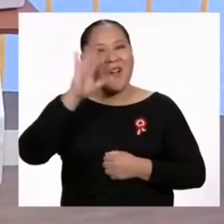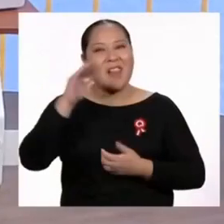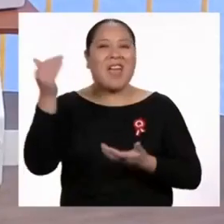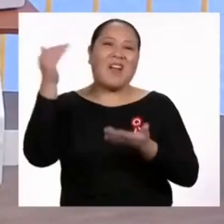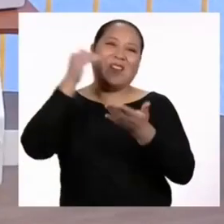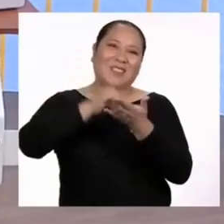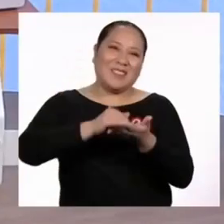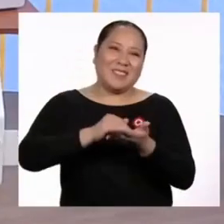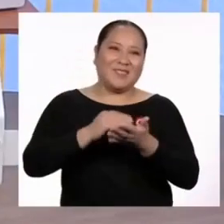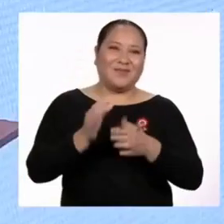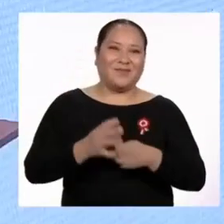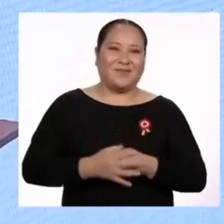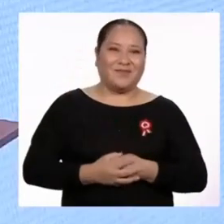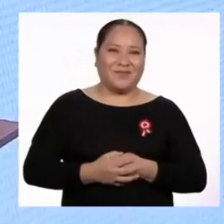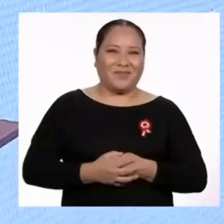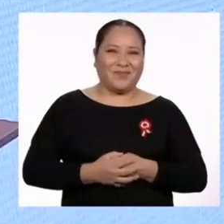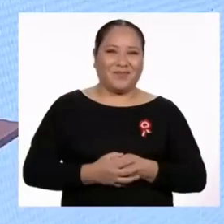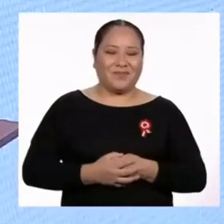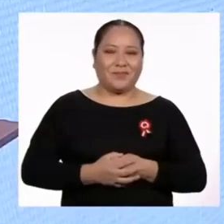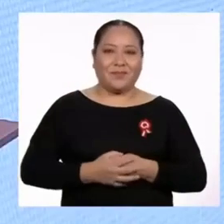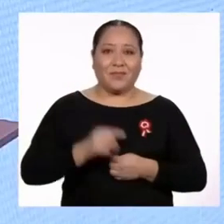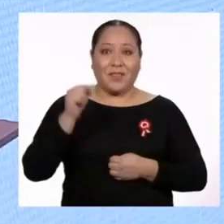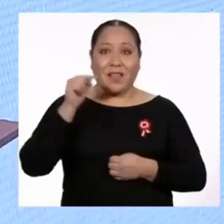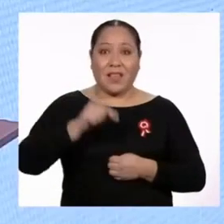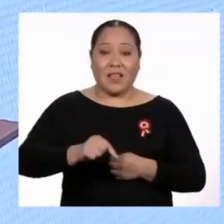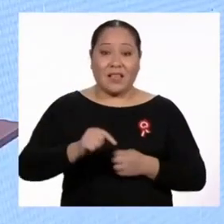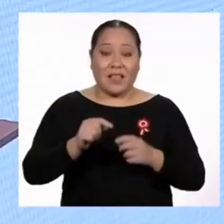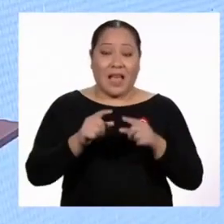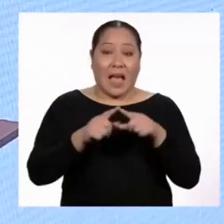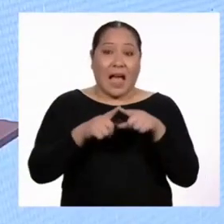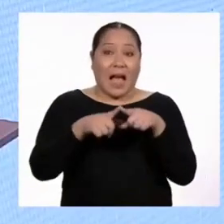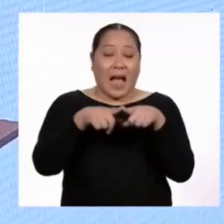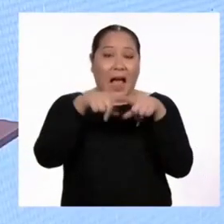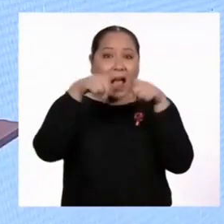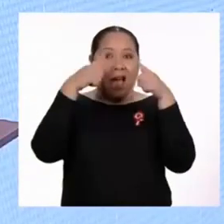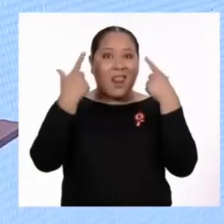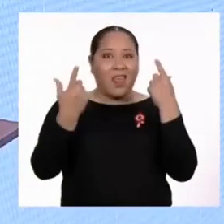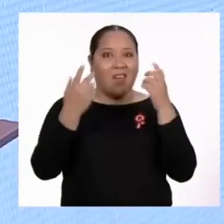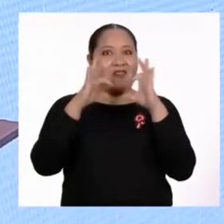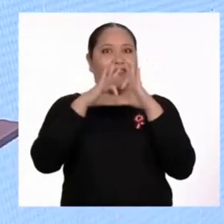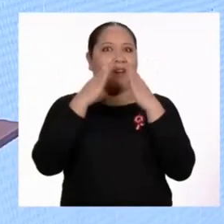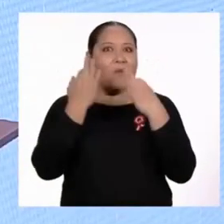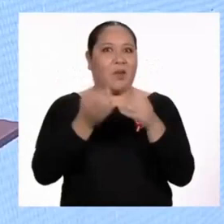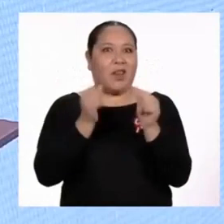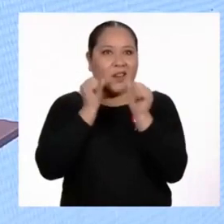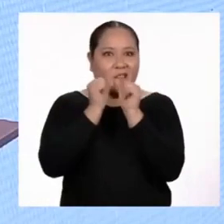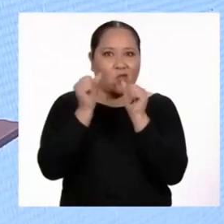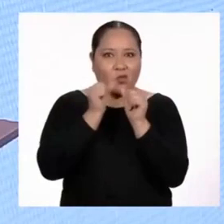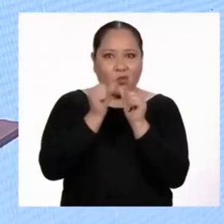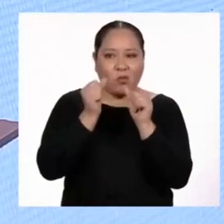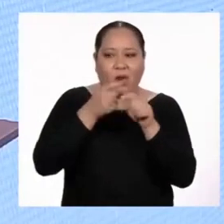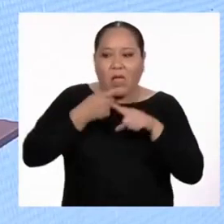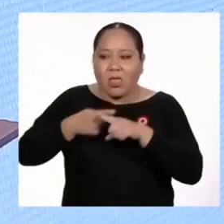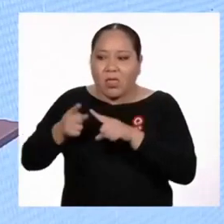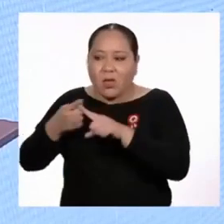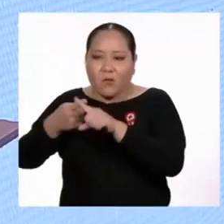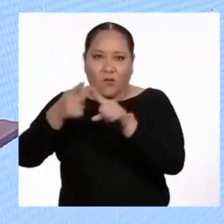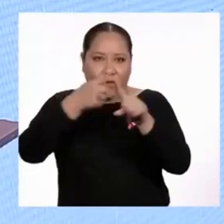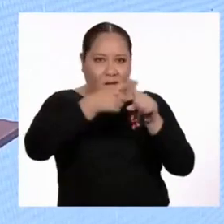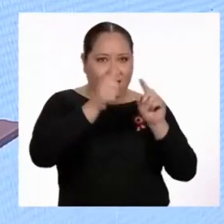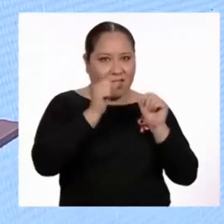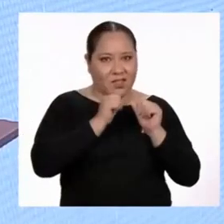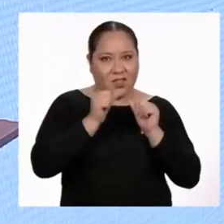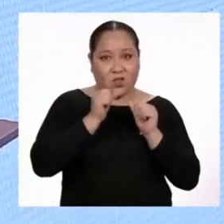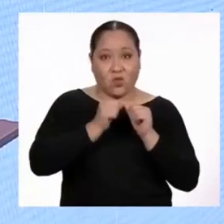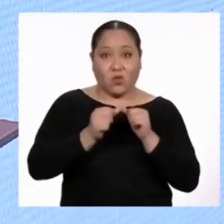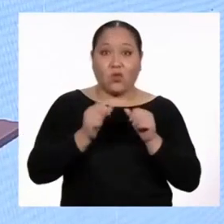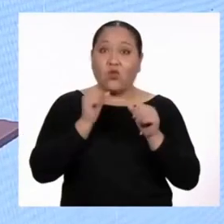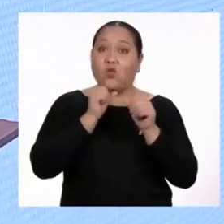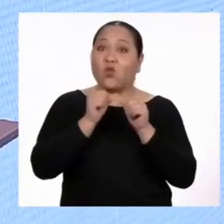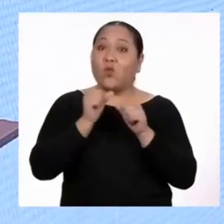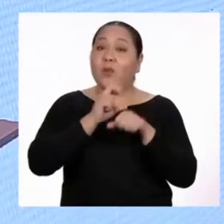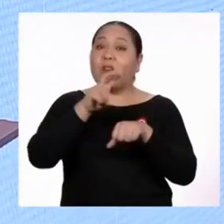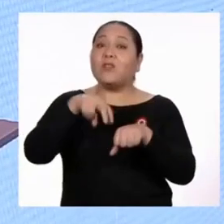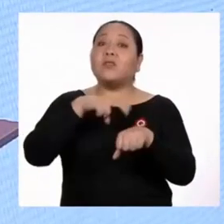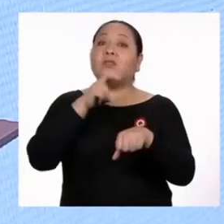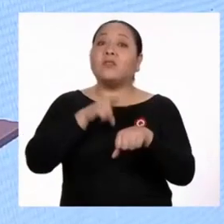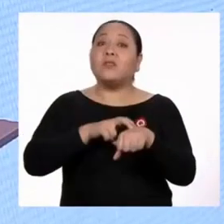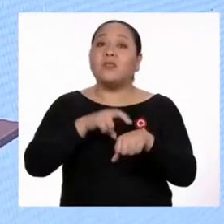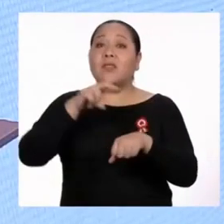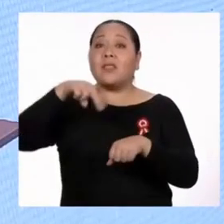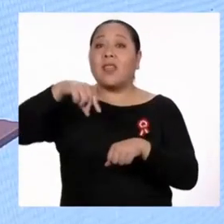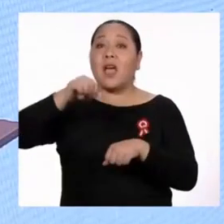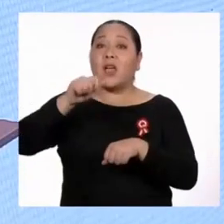Nuevamente, en la gran familia de los números hay distintos números. Los números